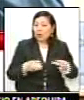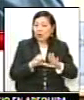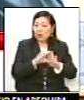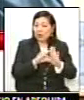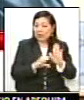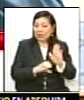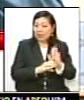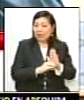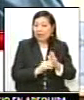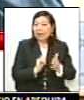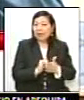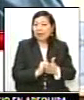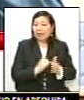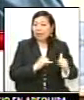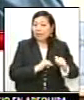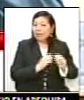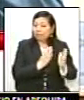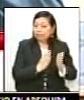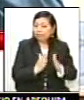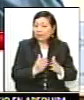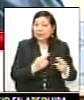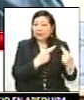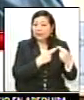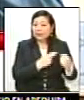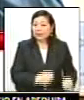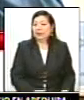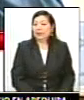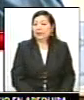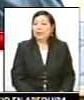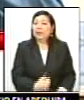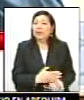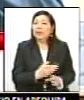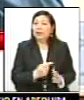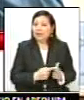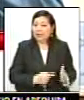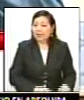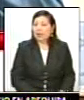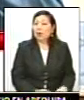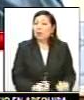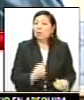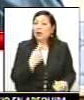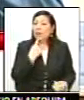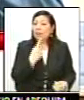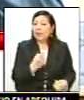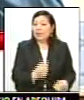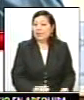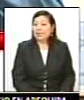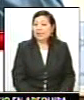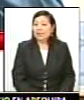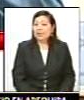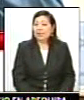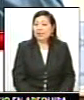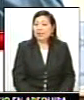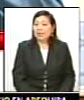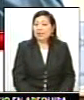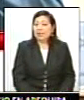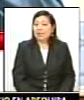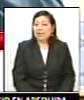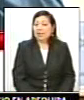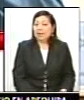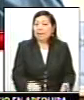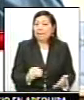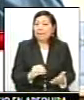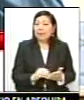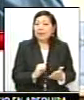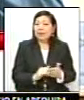Acusaciones Constitucionales a efectos de determinar el grado de responsabilidad del funcionario denunciado, así como establecer la sanción de su actuar al